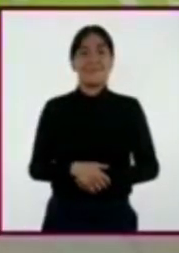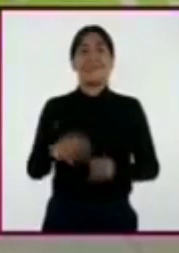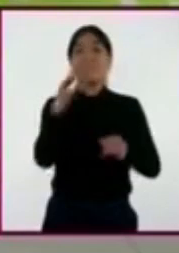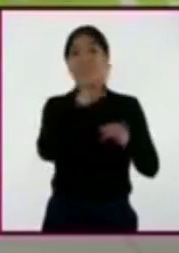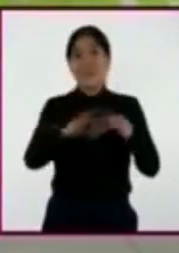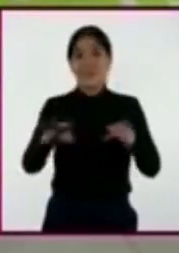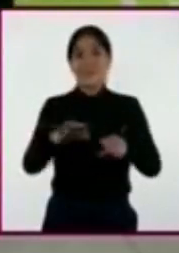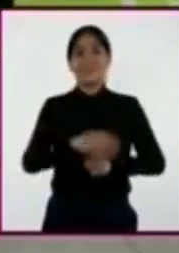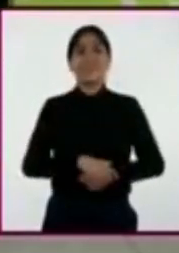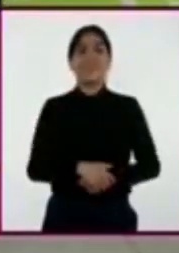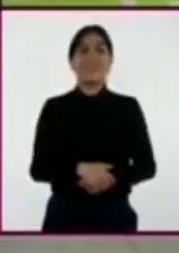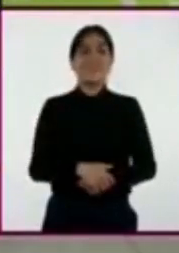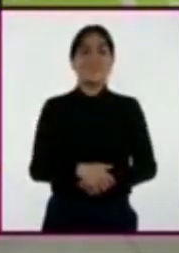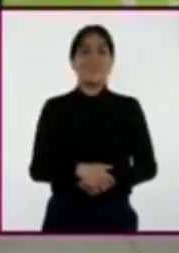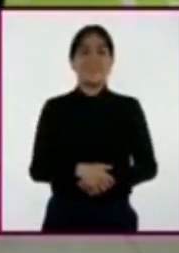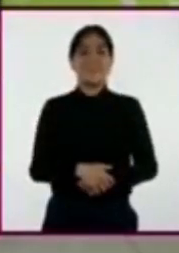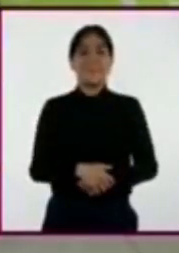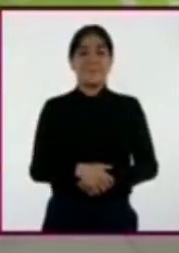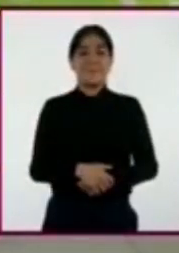Último.